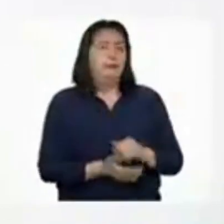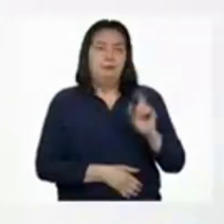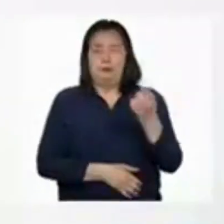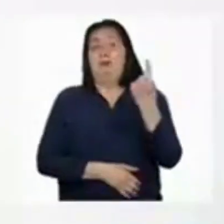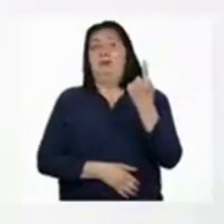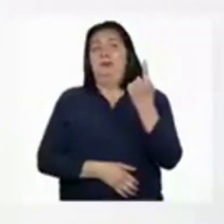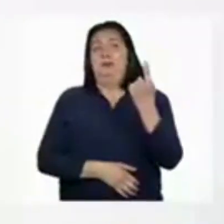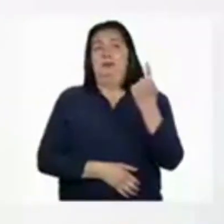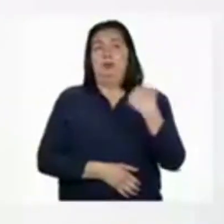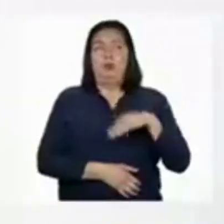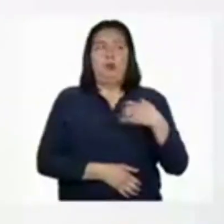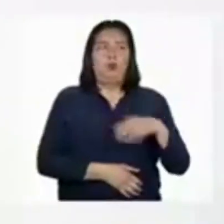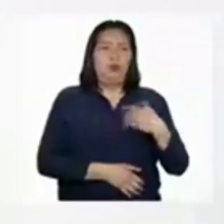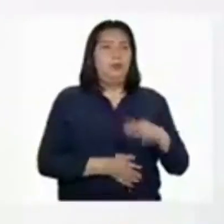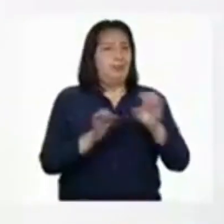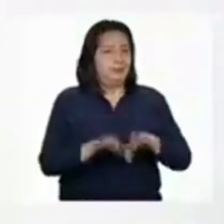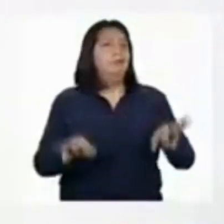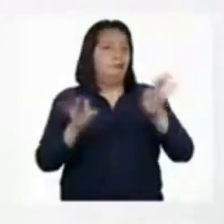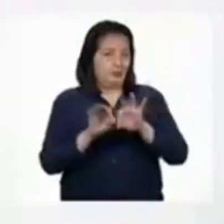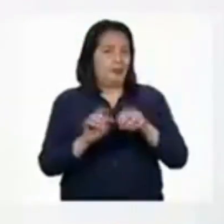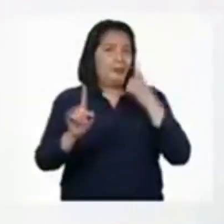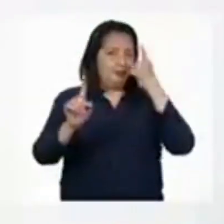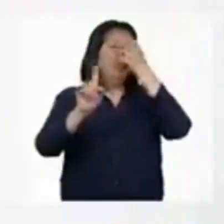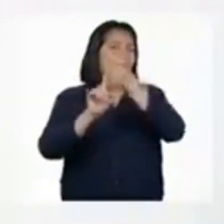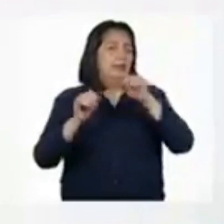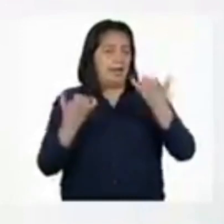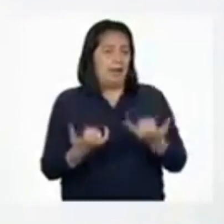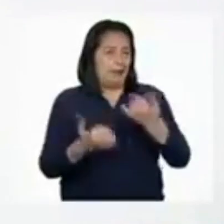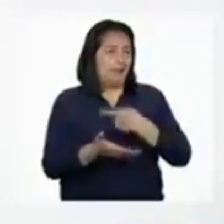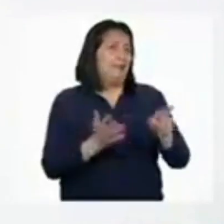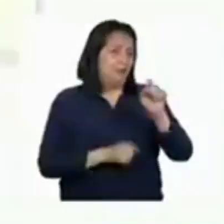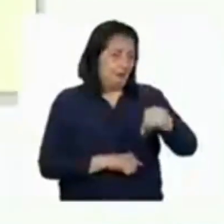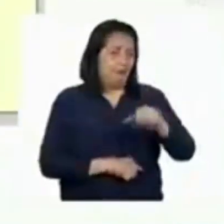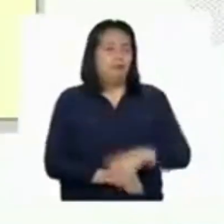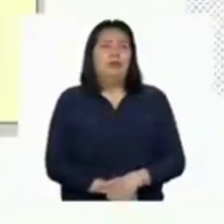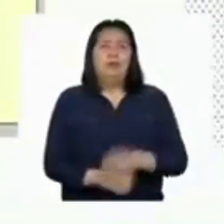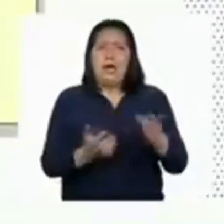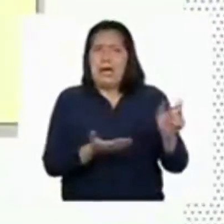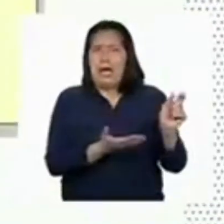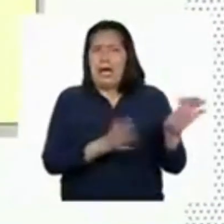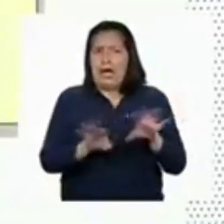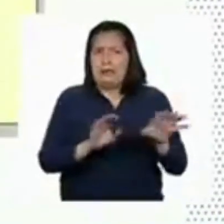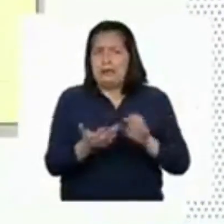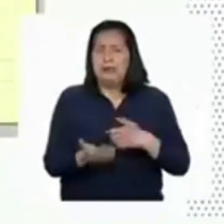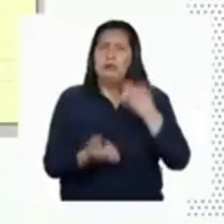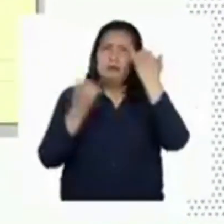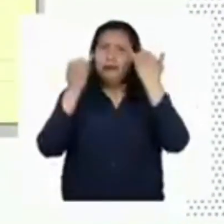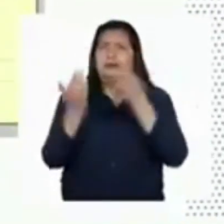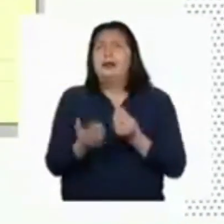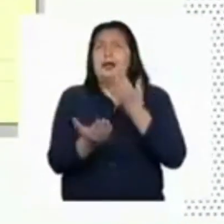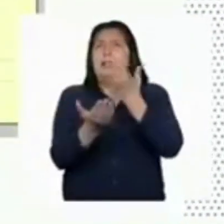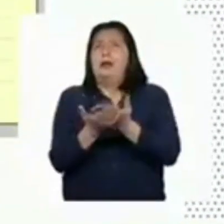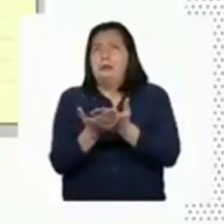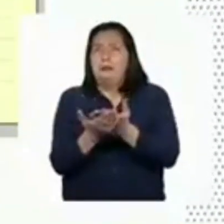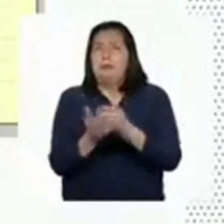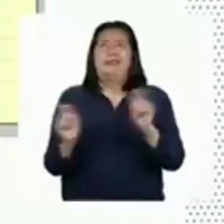primer lugar, es un reto muy importante el que nos hemos propuesto estas semanas. Elaborar una propuesta de celebración